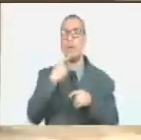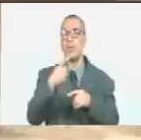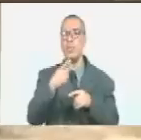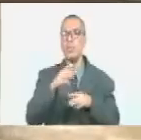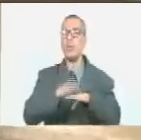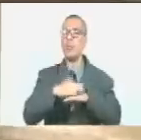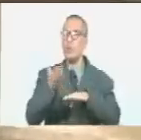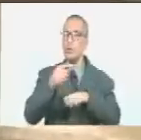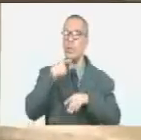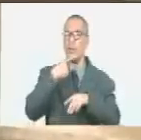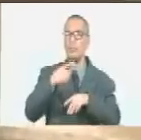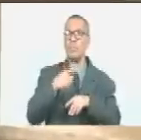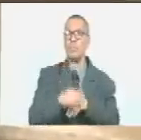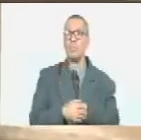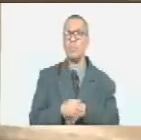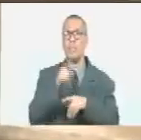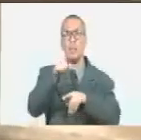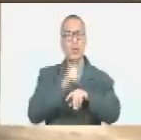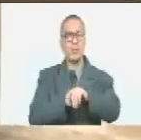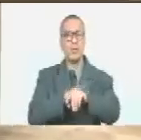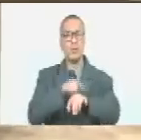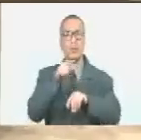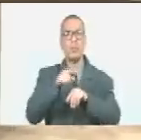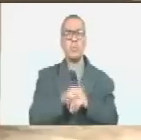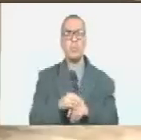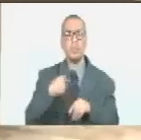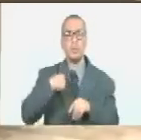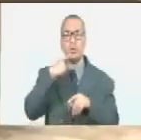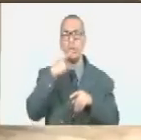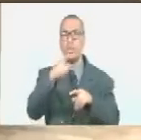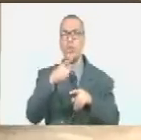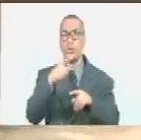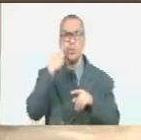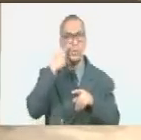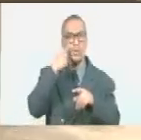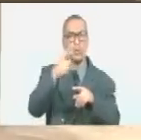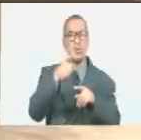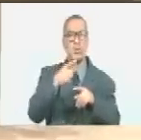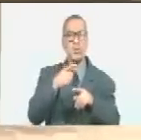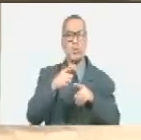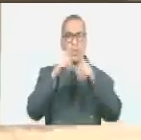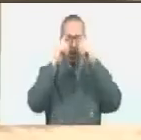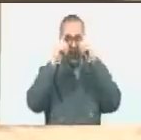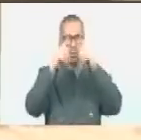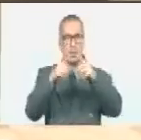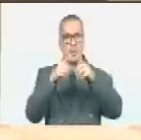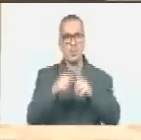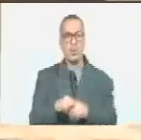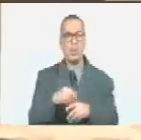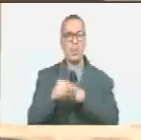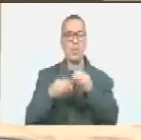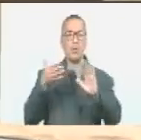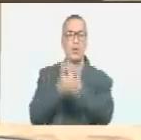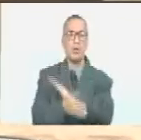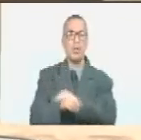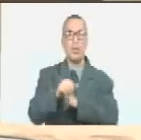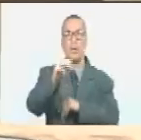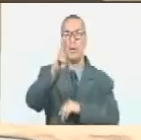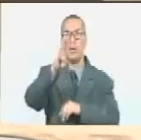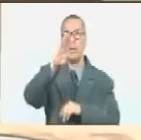razón. En ese momento yo hice la observación sobre el tema de la definición de lo que significaba